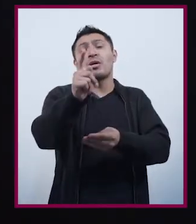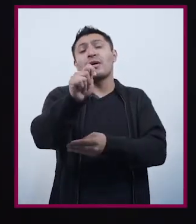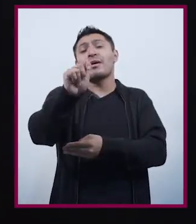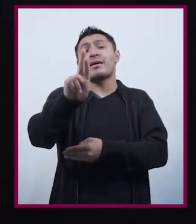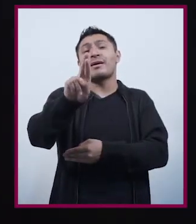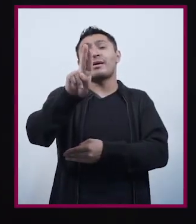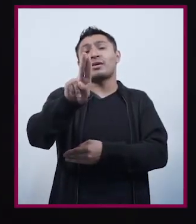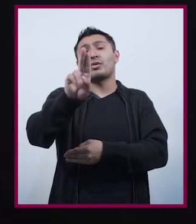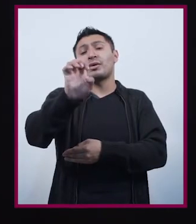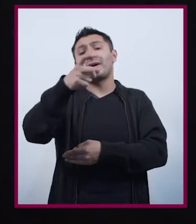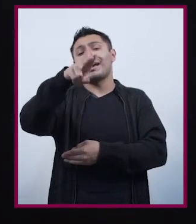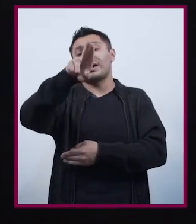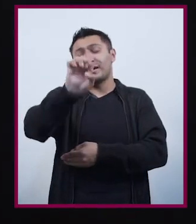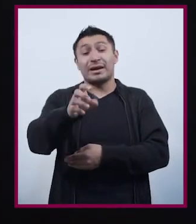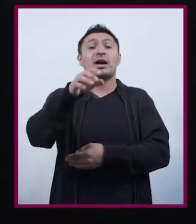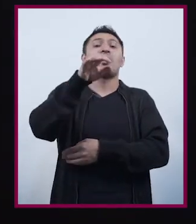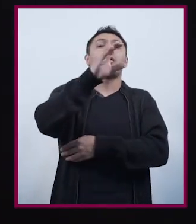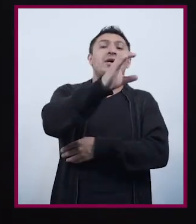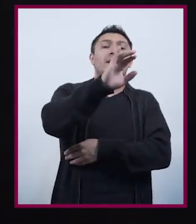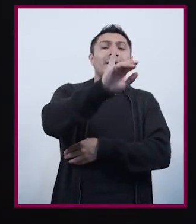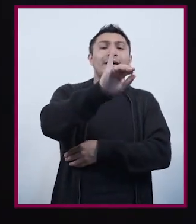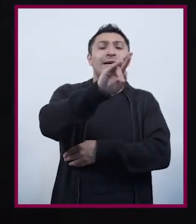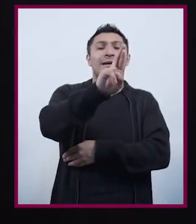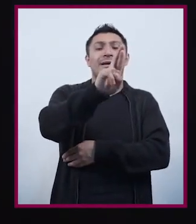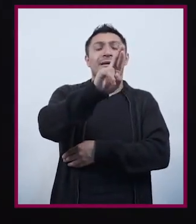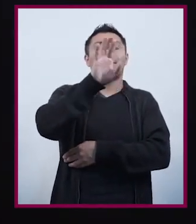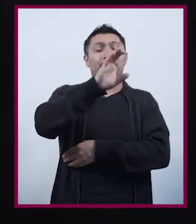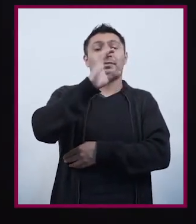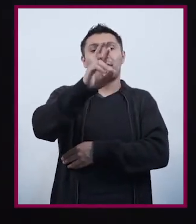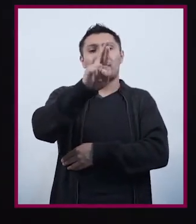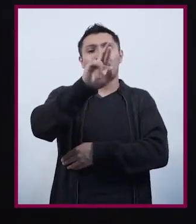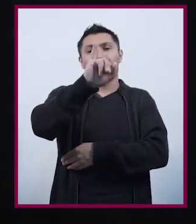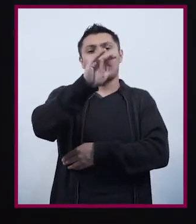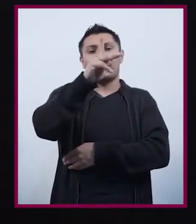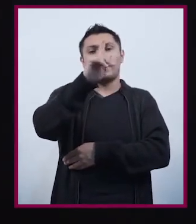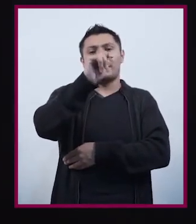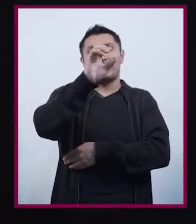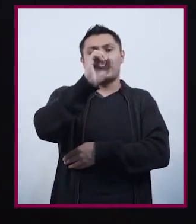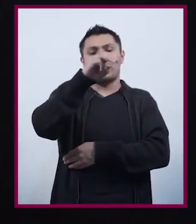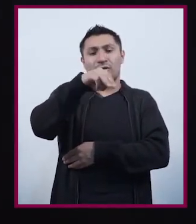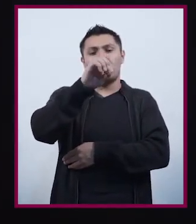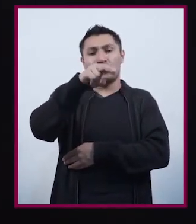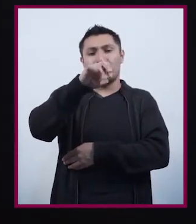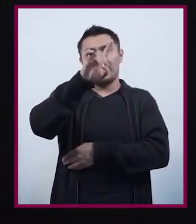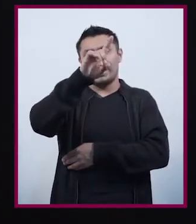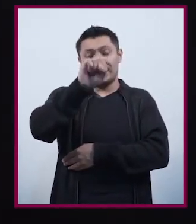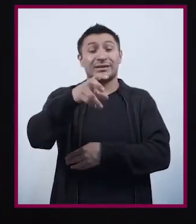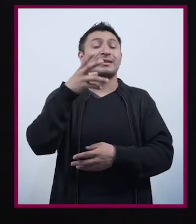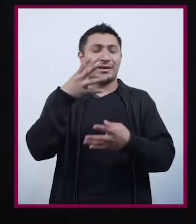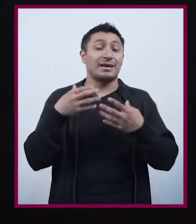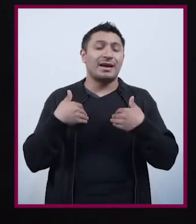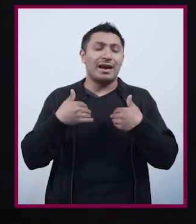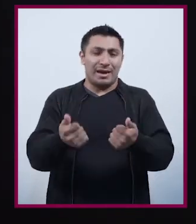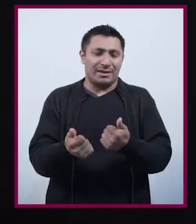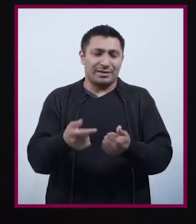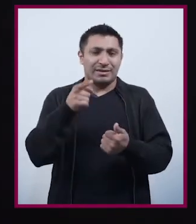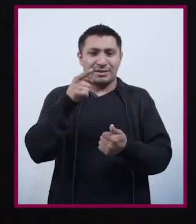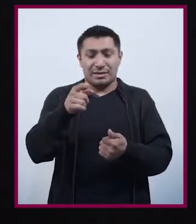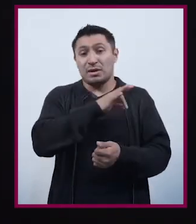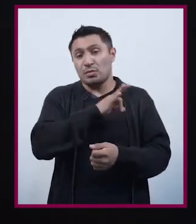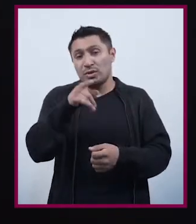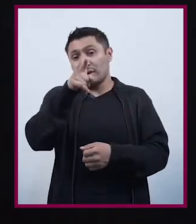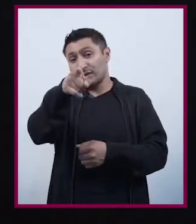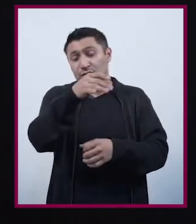las famosas criptomonedas. Todas ellas nos permiten comprender cómo es una sociedad, así como sus grados de crecimiento